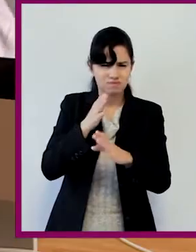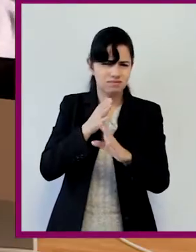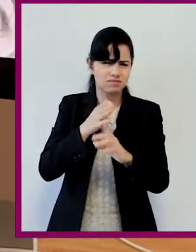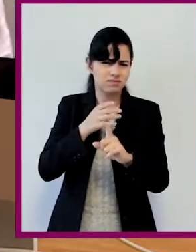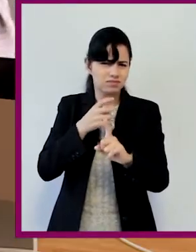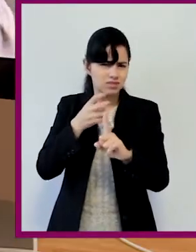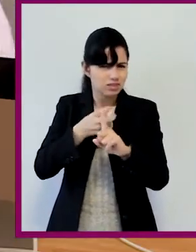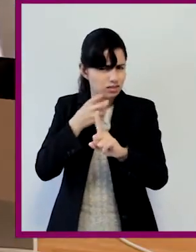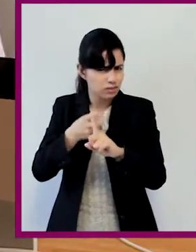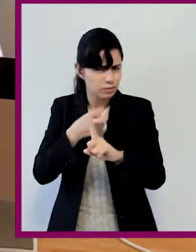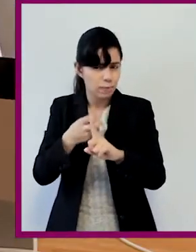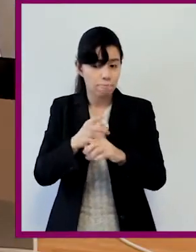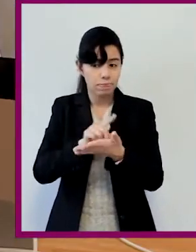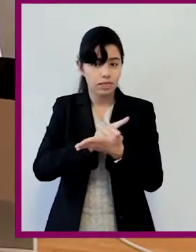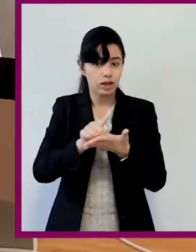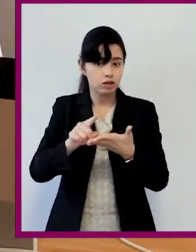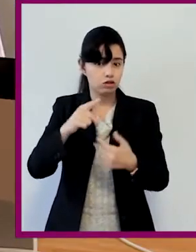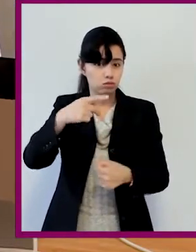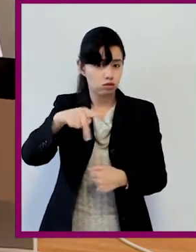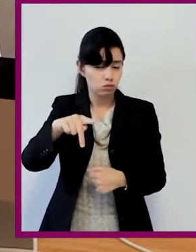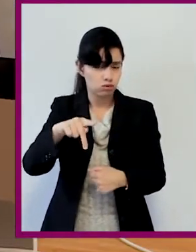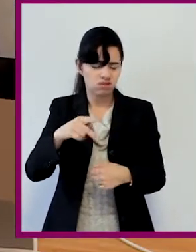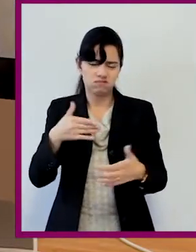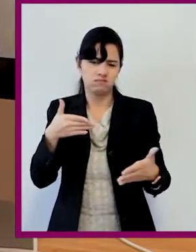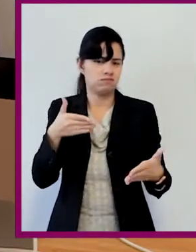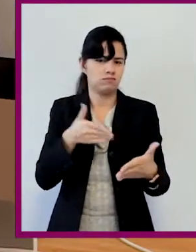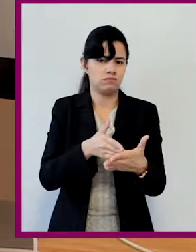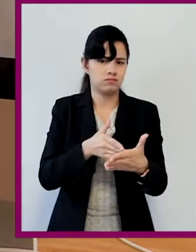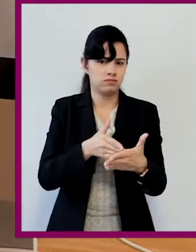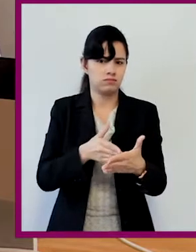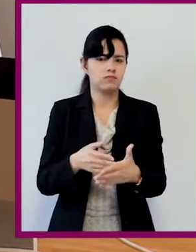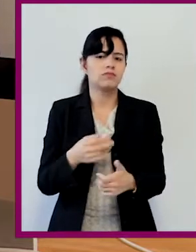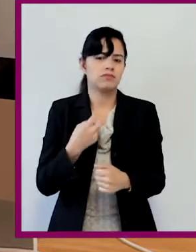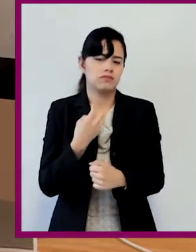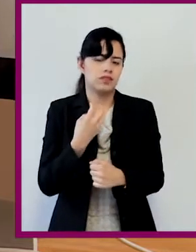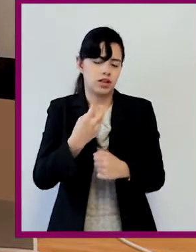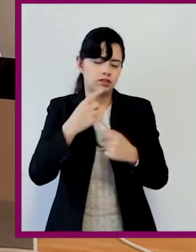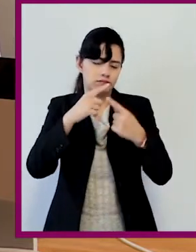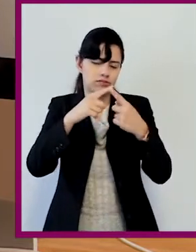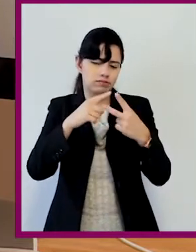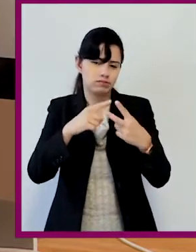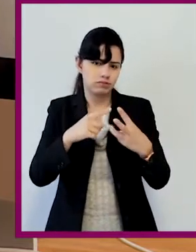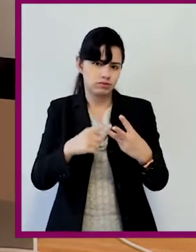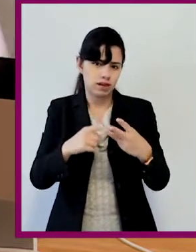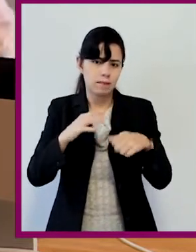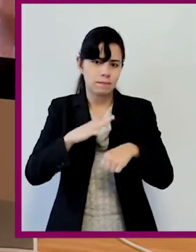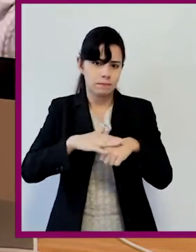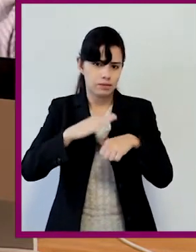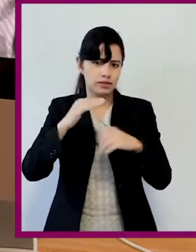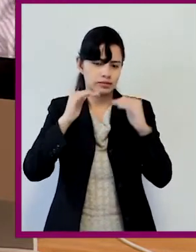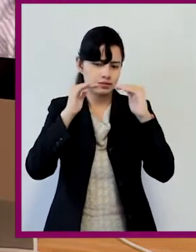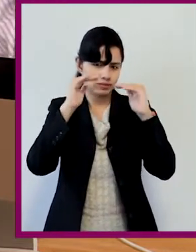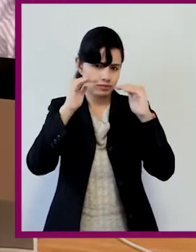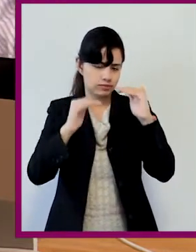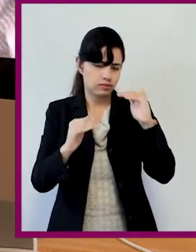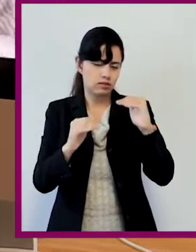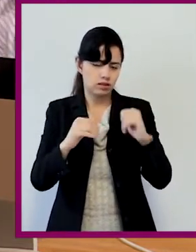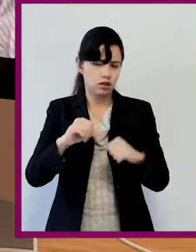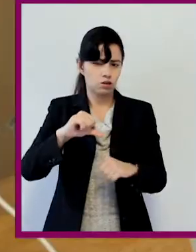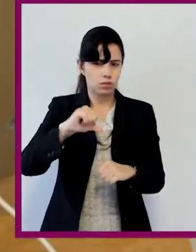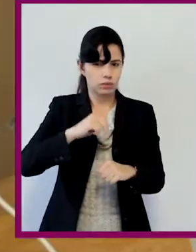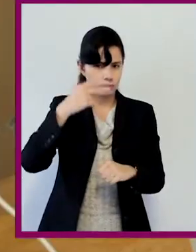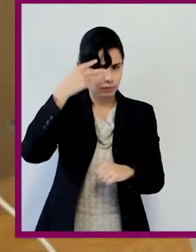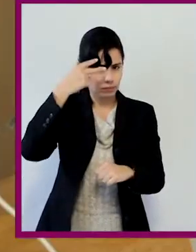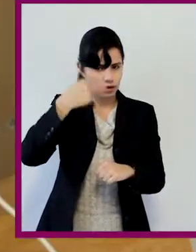derechos, pero sobre estos terrenos creo que son las principales discriminaciones que todavía vivimos en nuestro país. Escuchamos